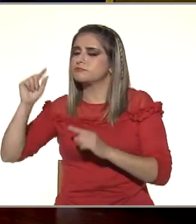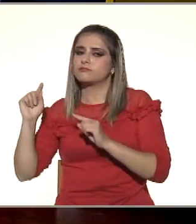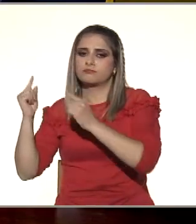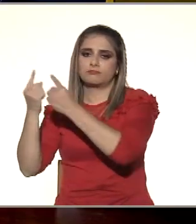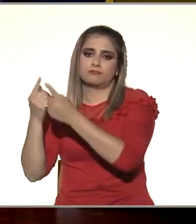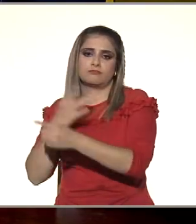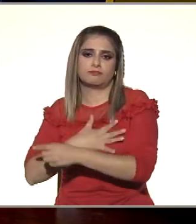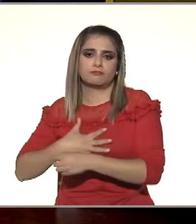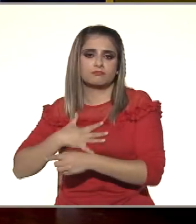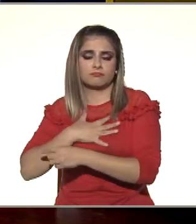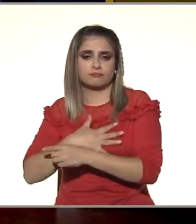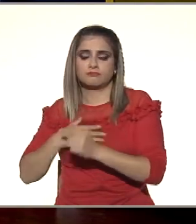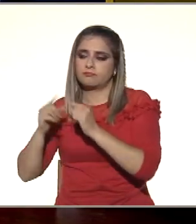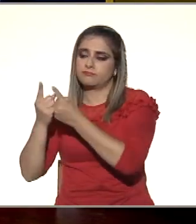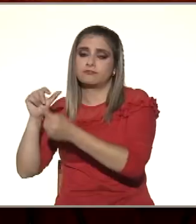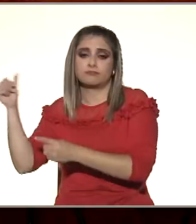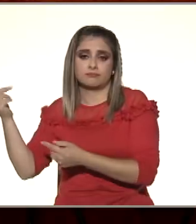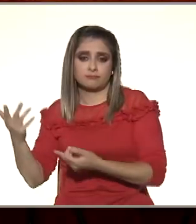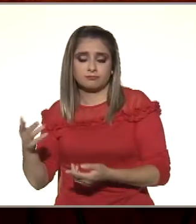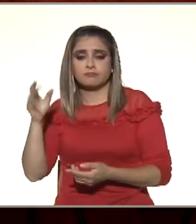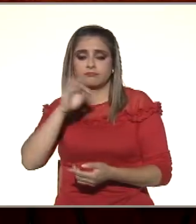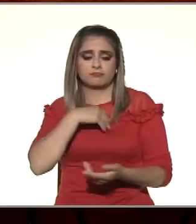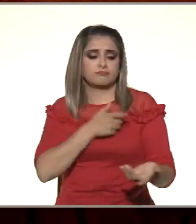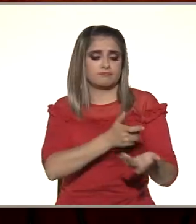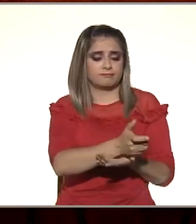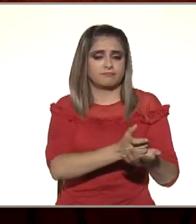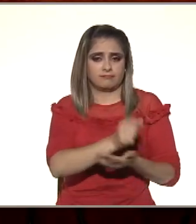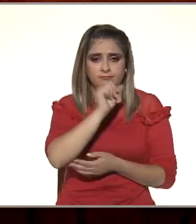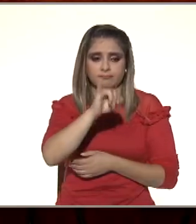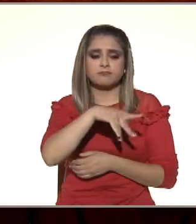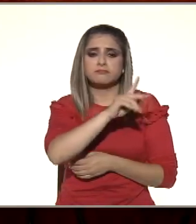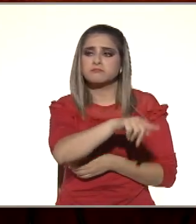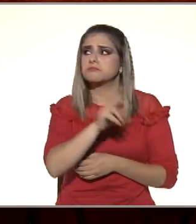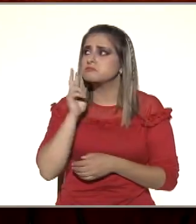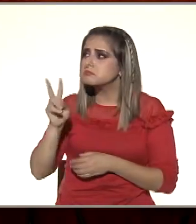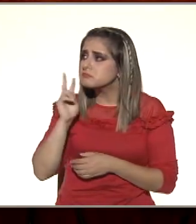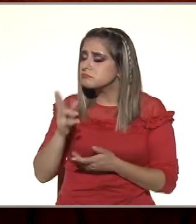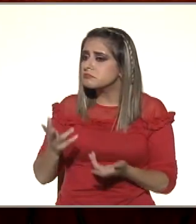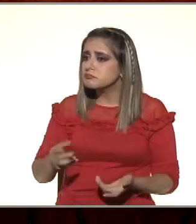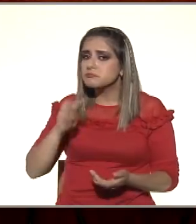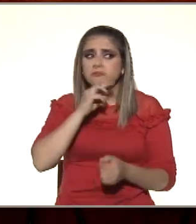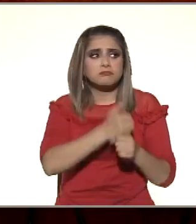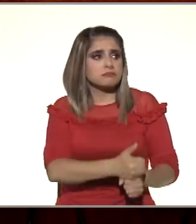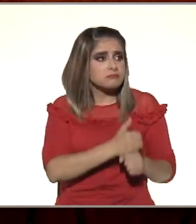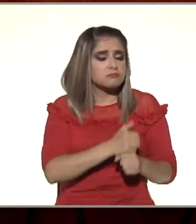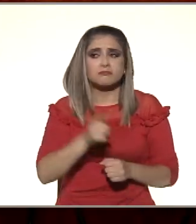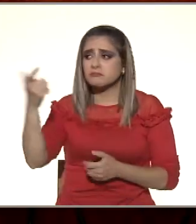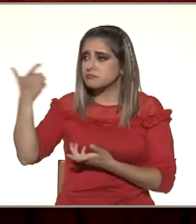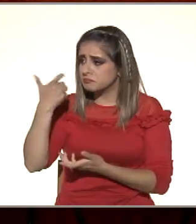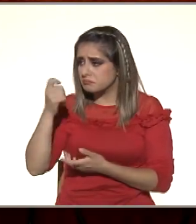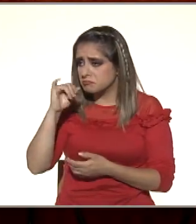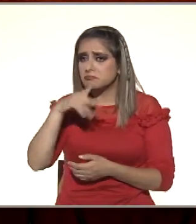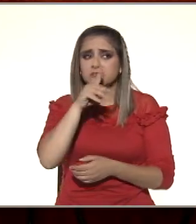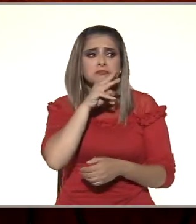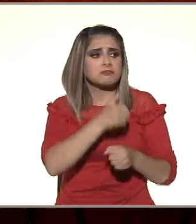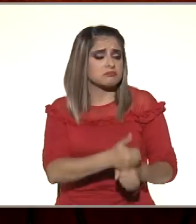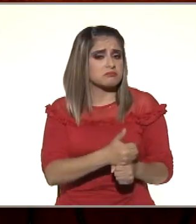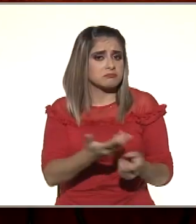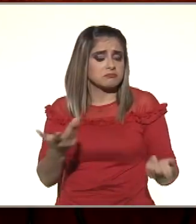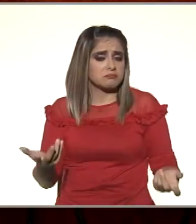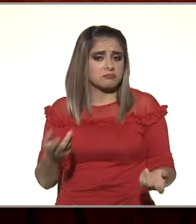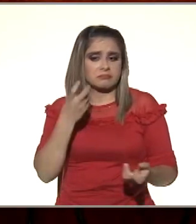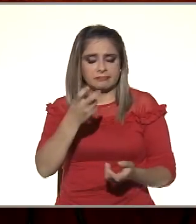buen rol de proveedor, pero a lo mejor me siento de la misma forma en la que observé que mi mamá sufría. Y creo que ahí es donde podemos poner